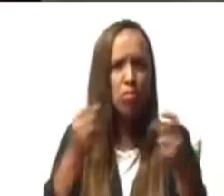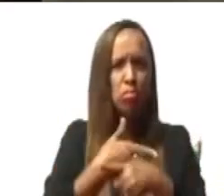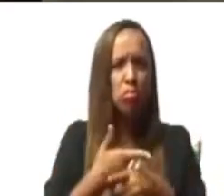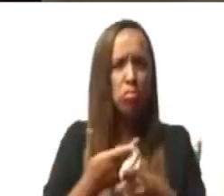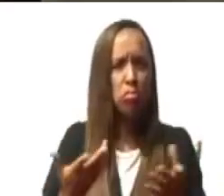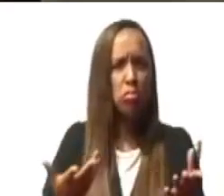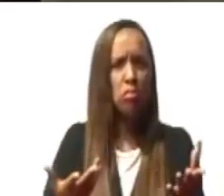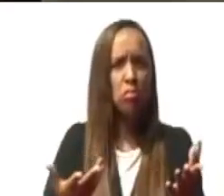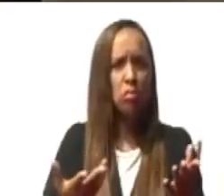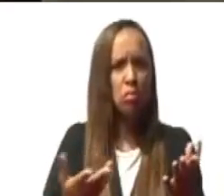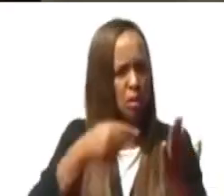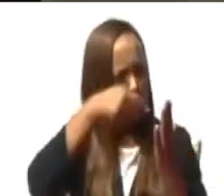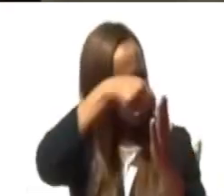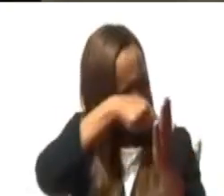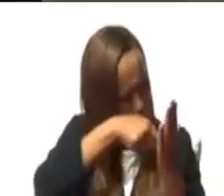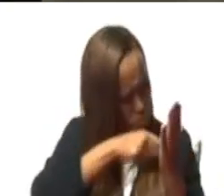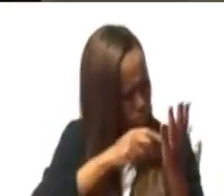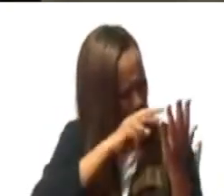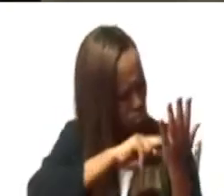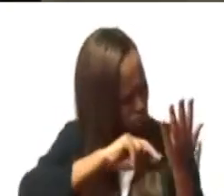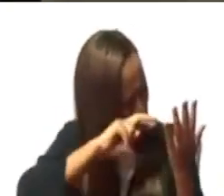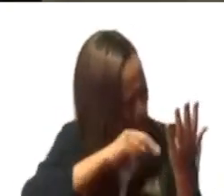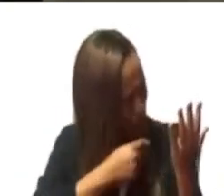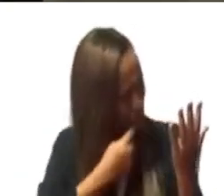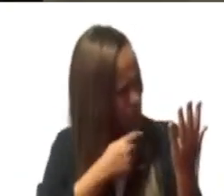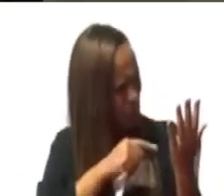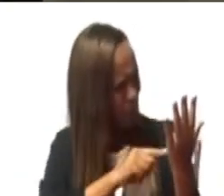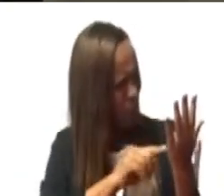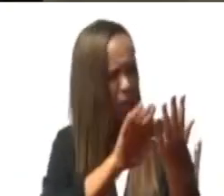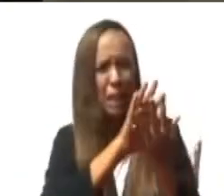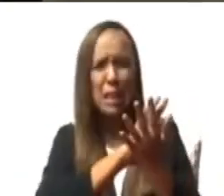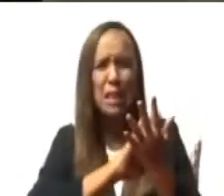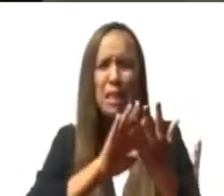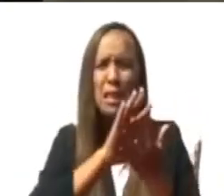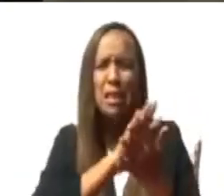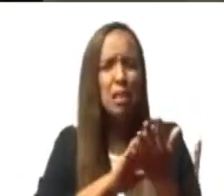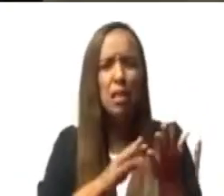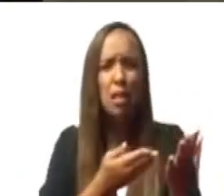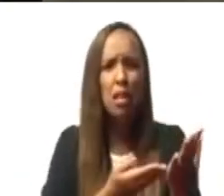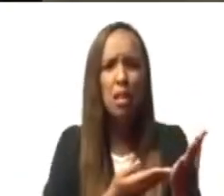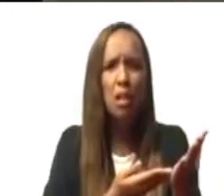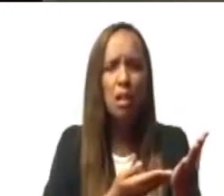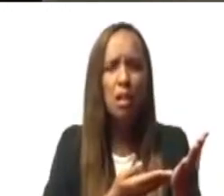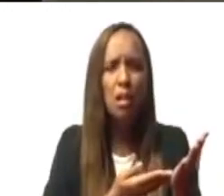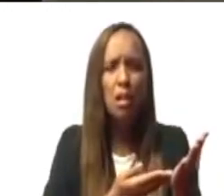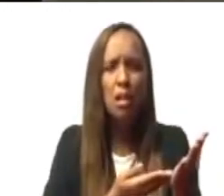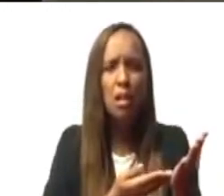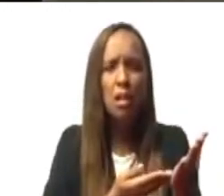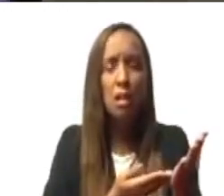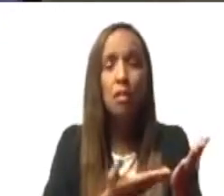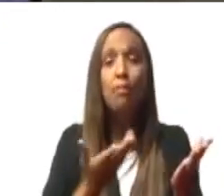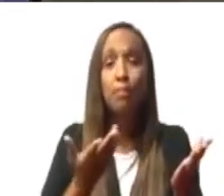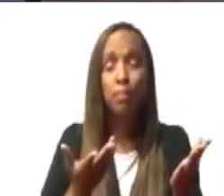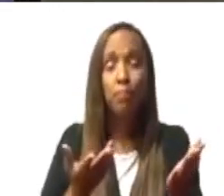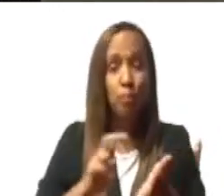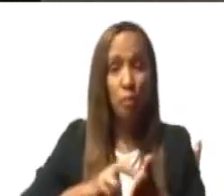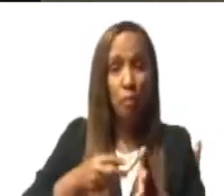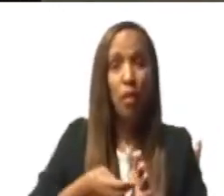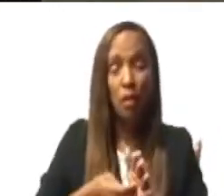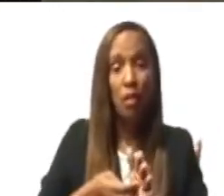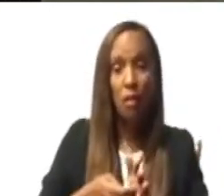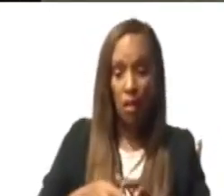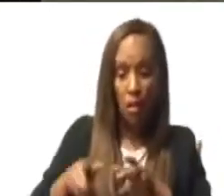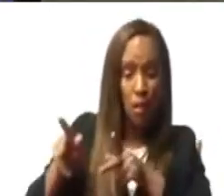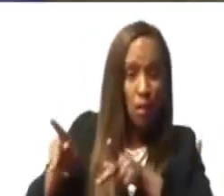Una contradicción de fondo que no revela, que lo que revela es que en términos de